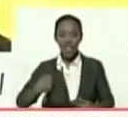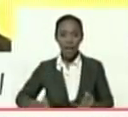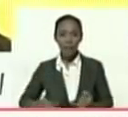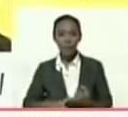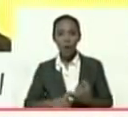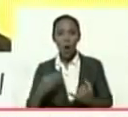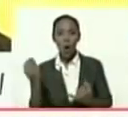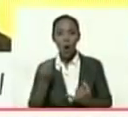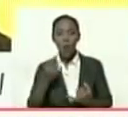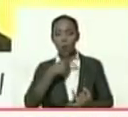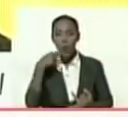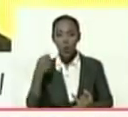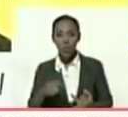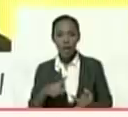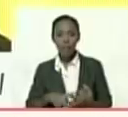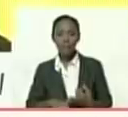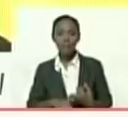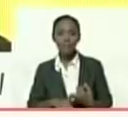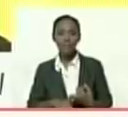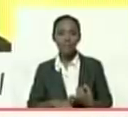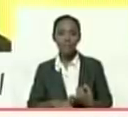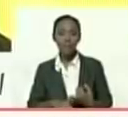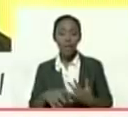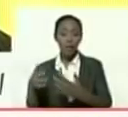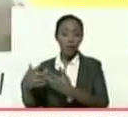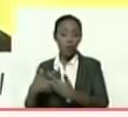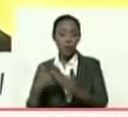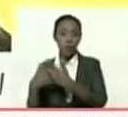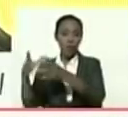Rusia. Estados Unidos se ha encargado